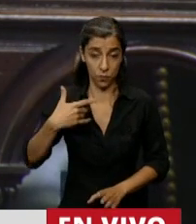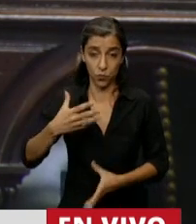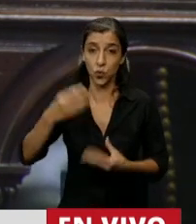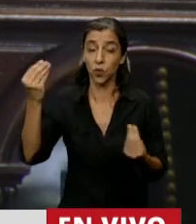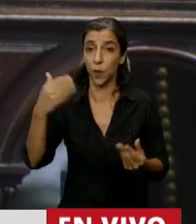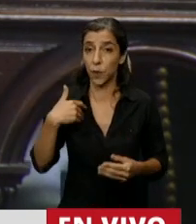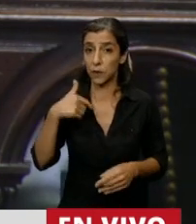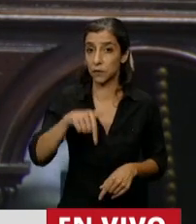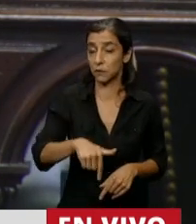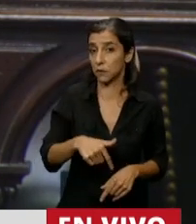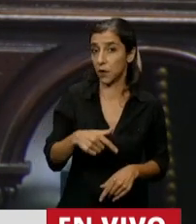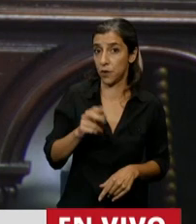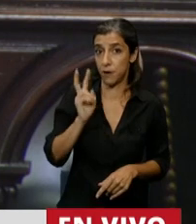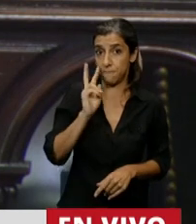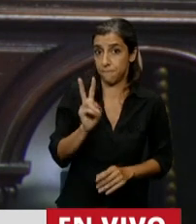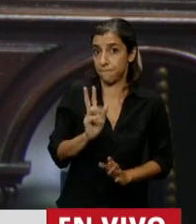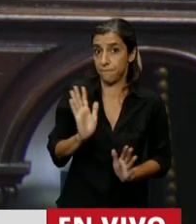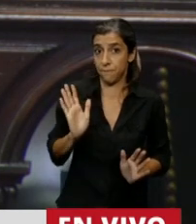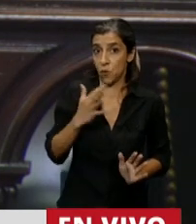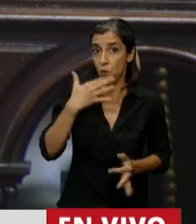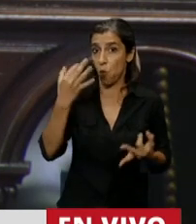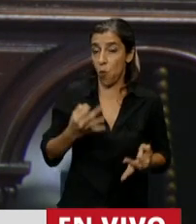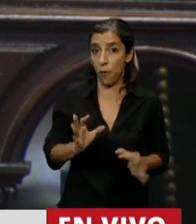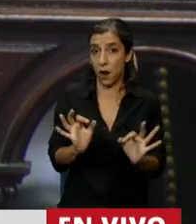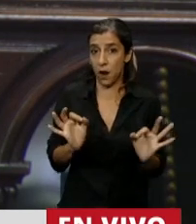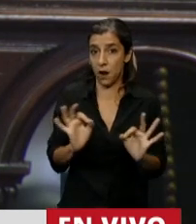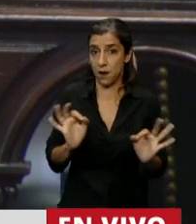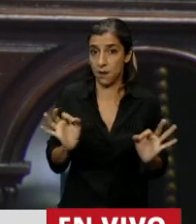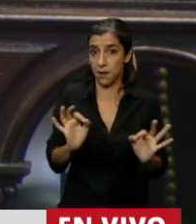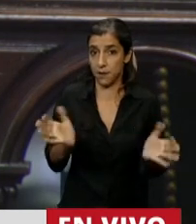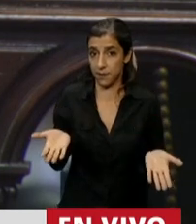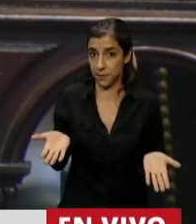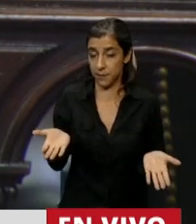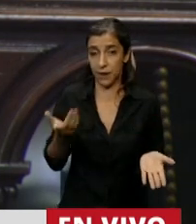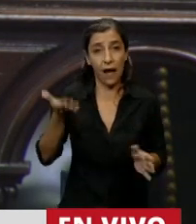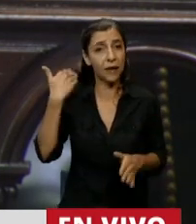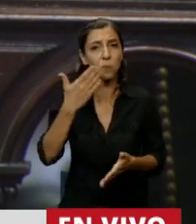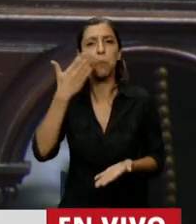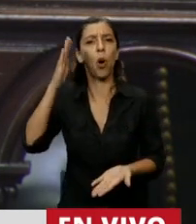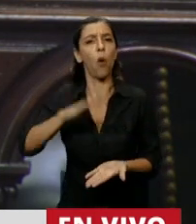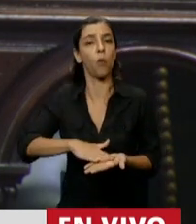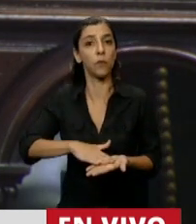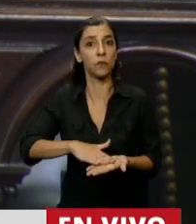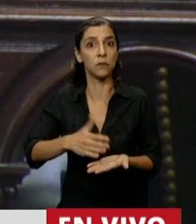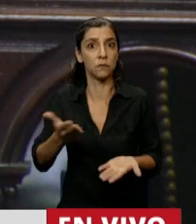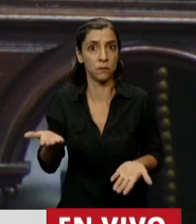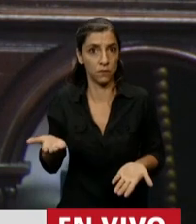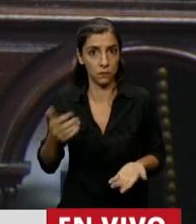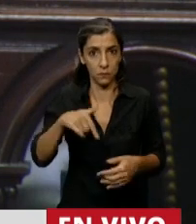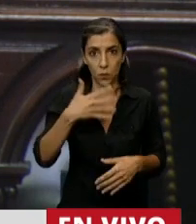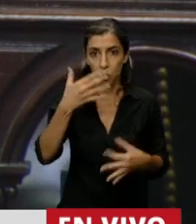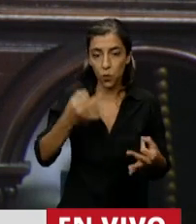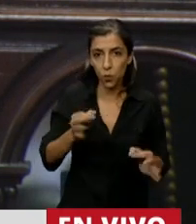está cumpliendo con esa promesa y, lejos de no cumplir, le está achicando el poder